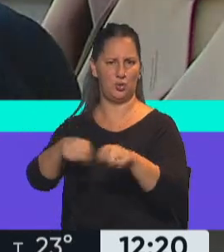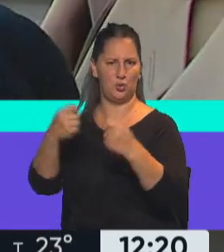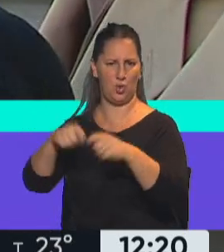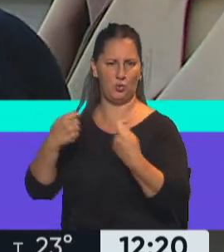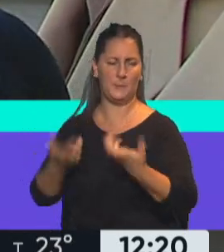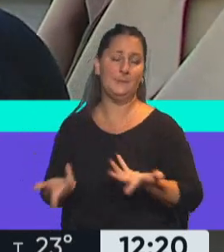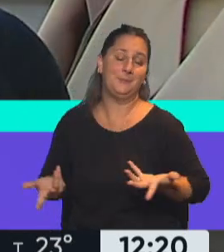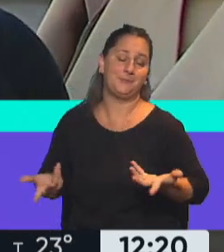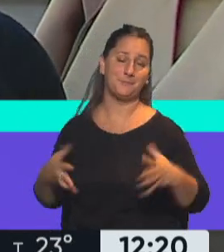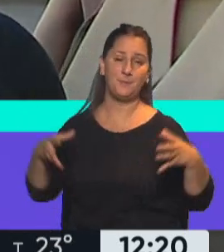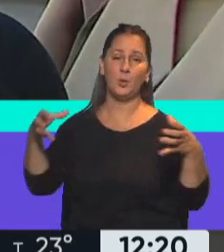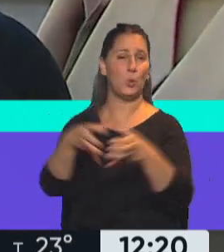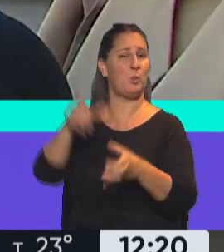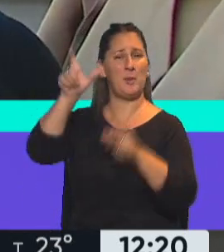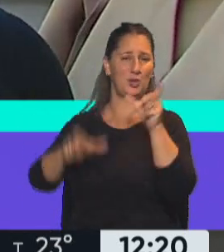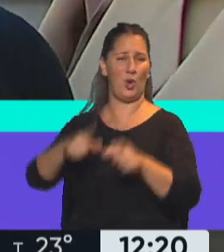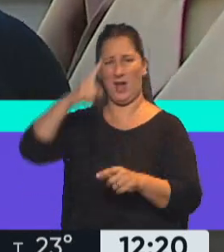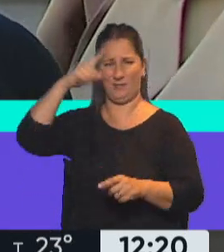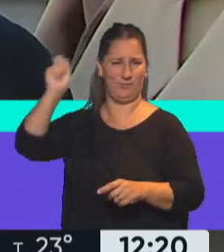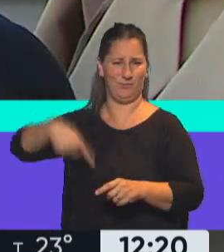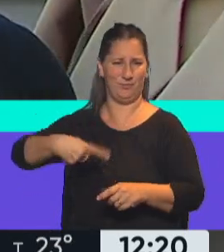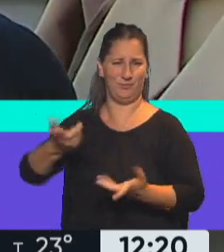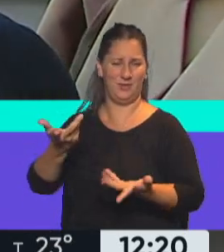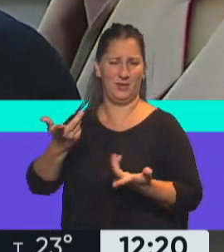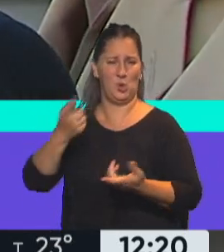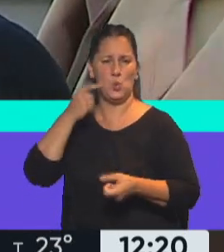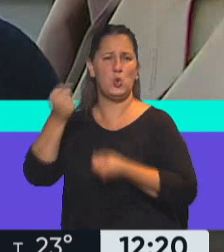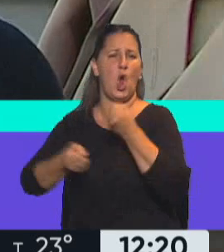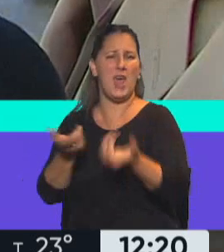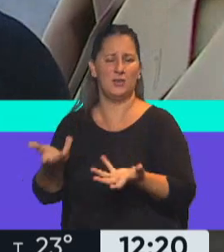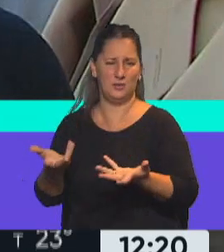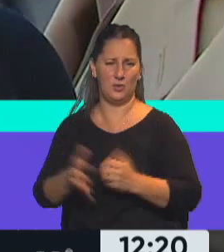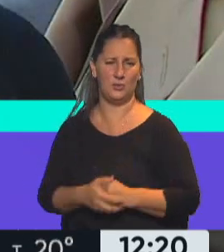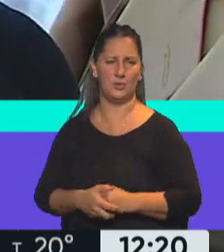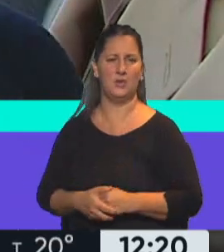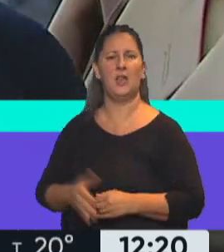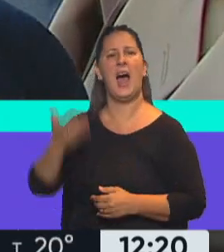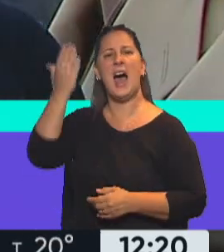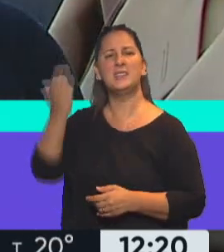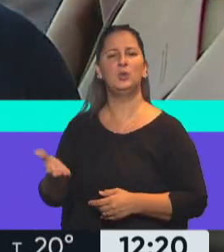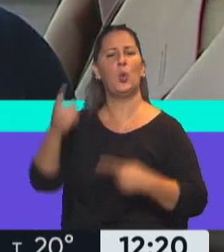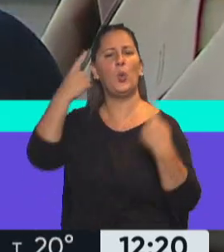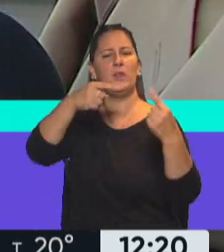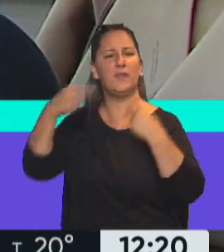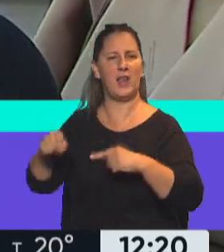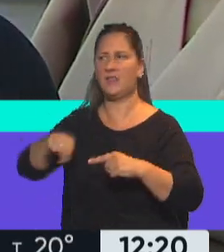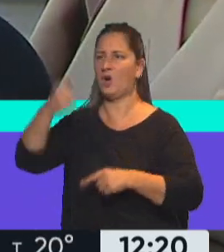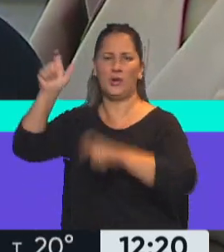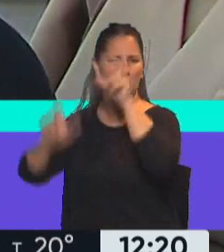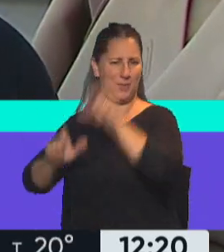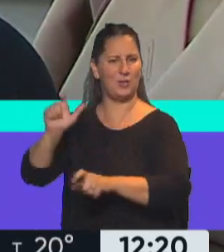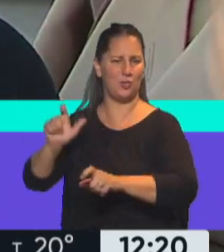es un grupo desubicado, violento, que ha tomado una actitud diferente a la otra gente que